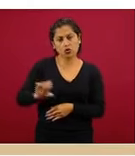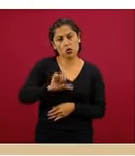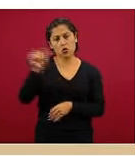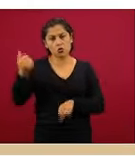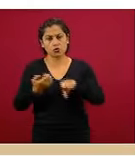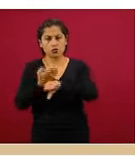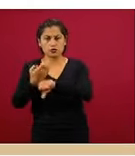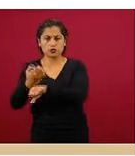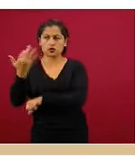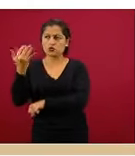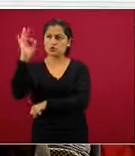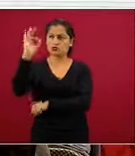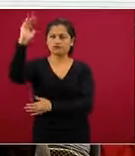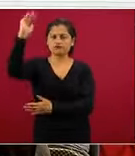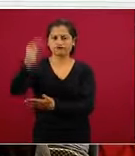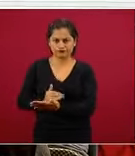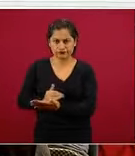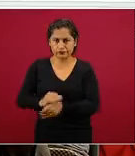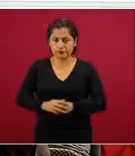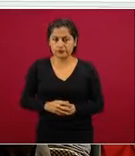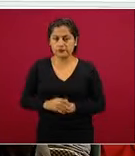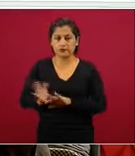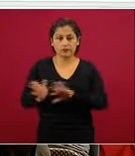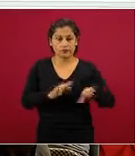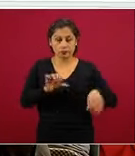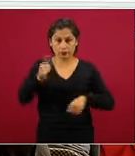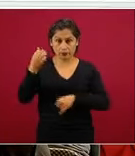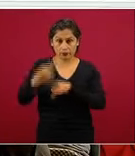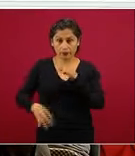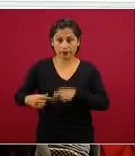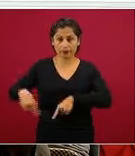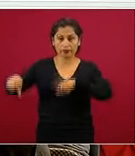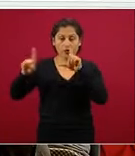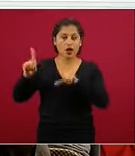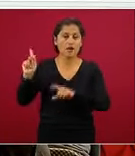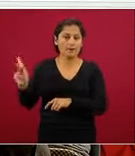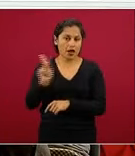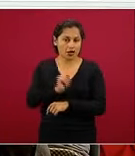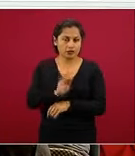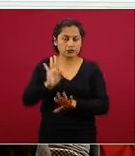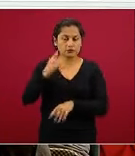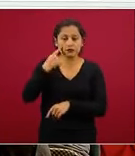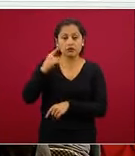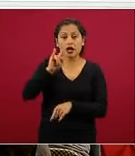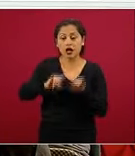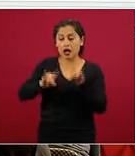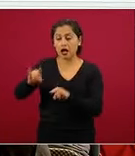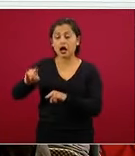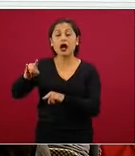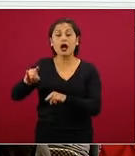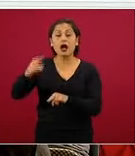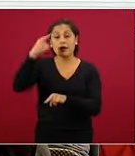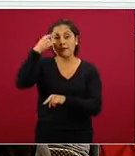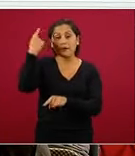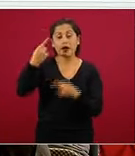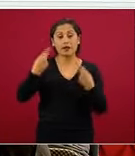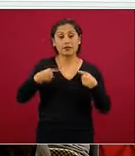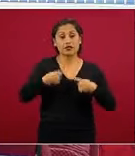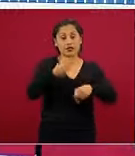menos del 50%. Veamos la última, la idea es muy parecida, pero es para las camas de personas que